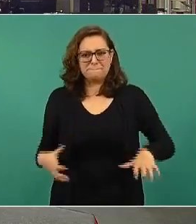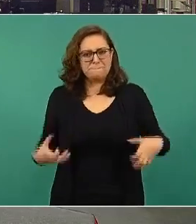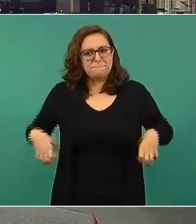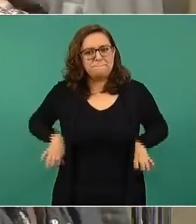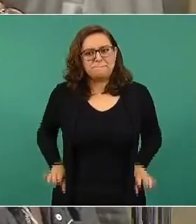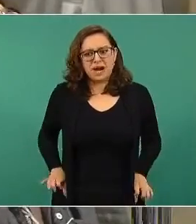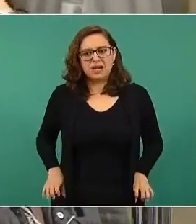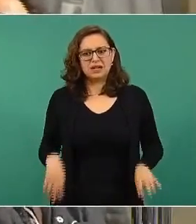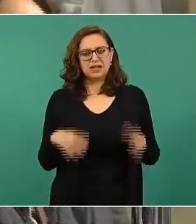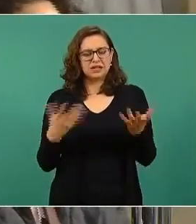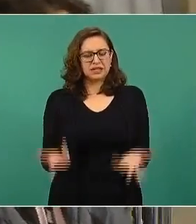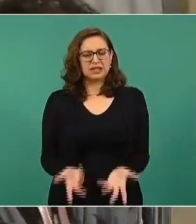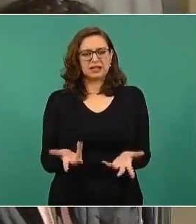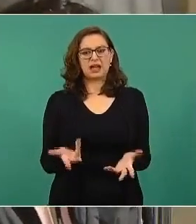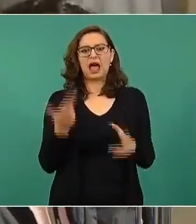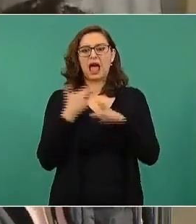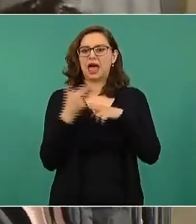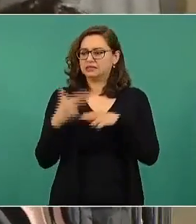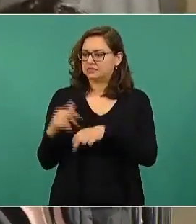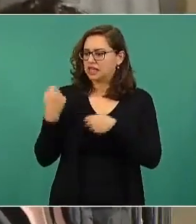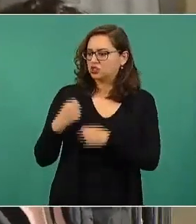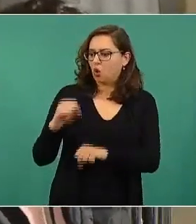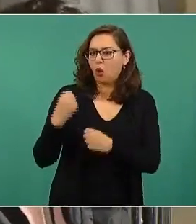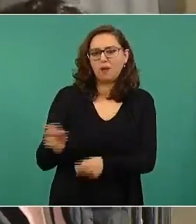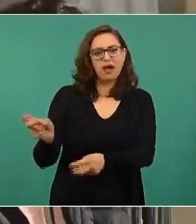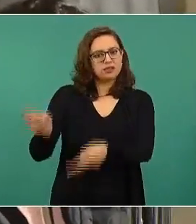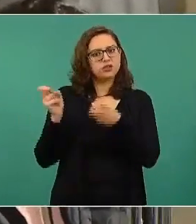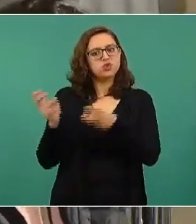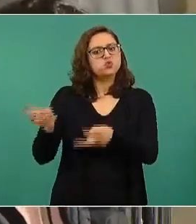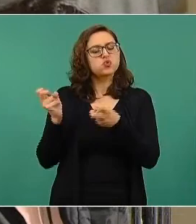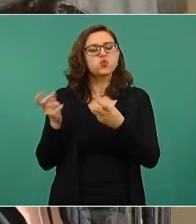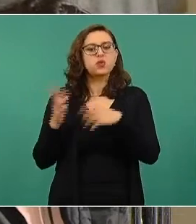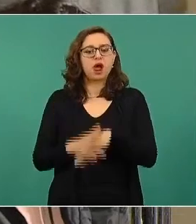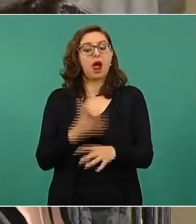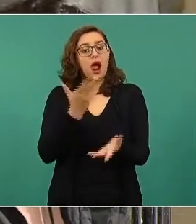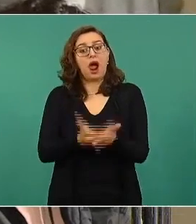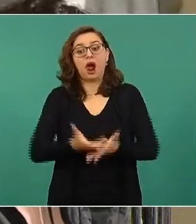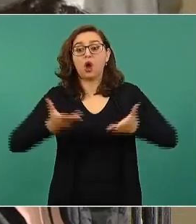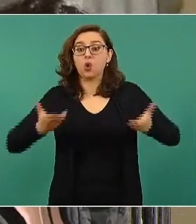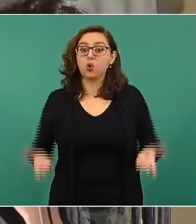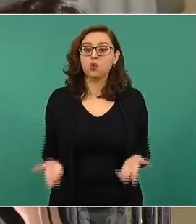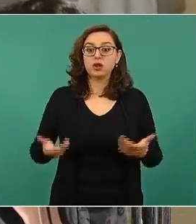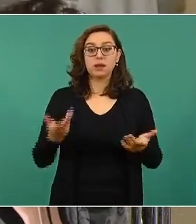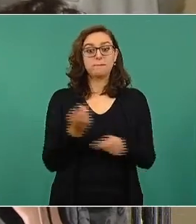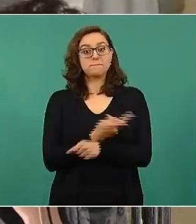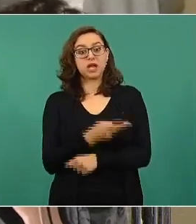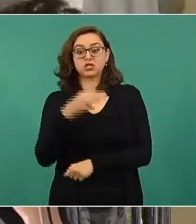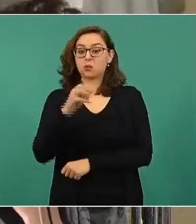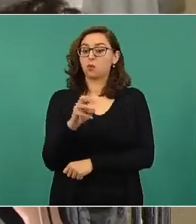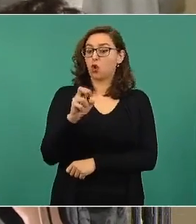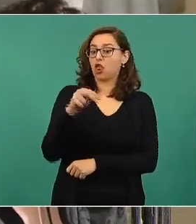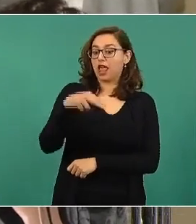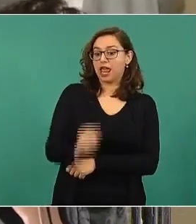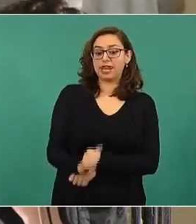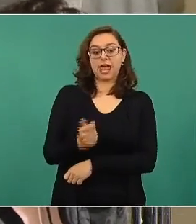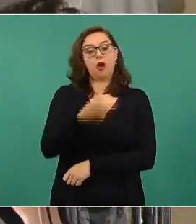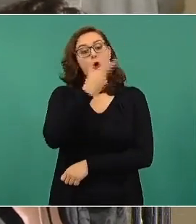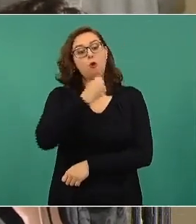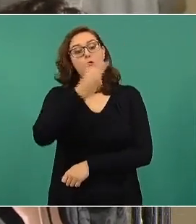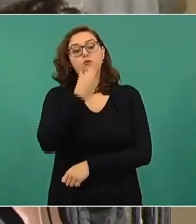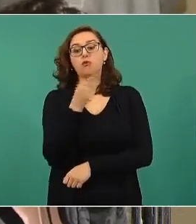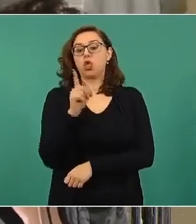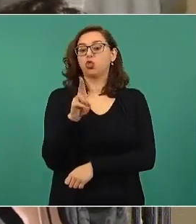sin un lápiz, se robaron hasta las escobas, presidente, y resulta que ahora Morena, Durazo, les está abriendo las